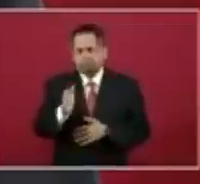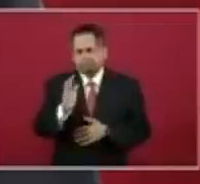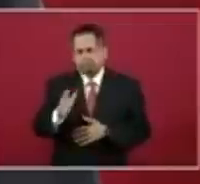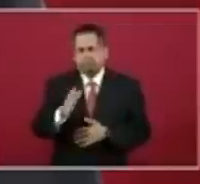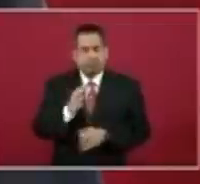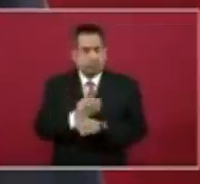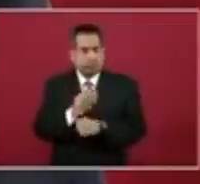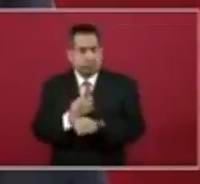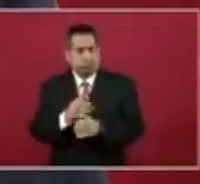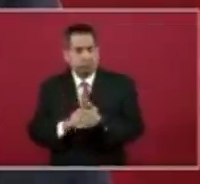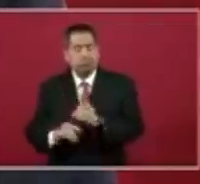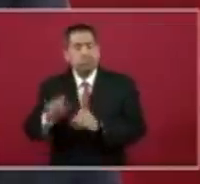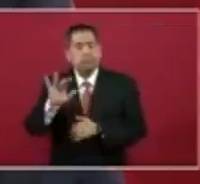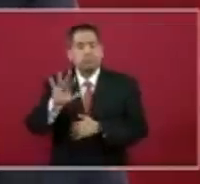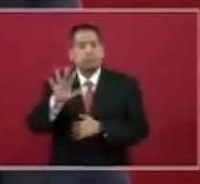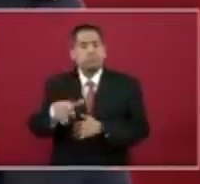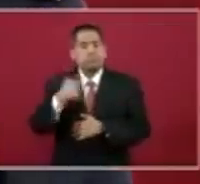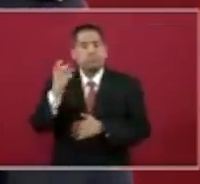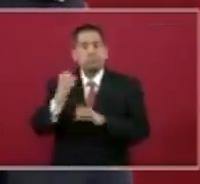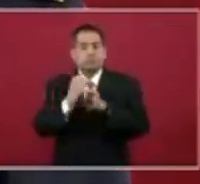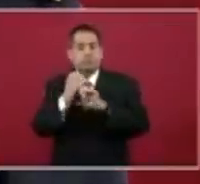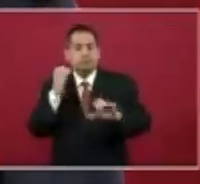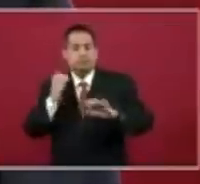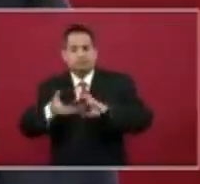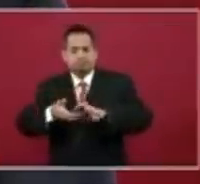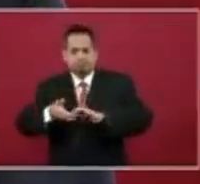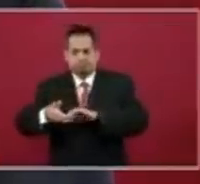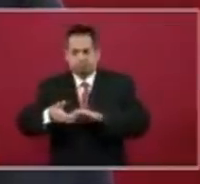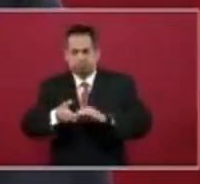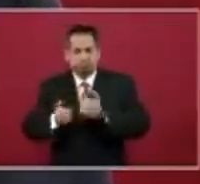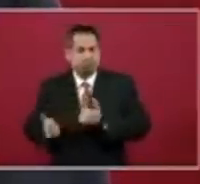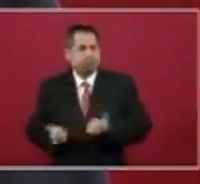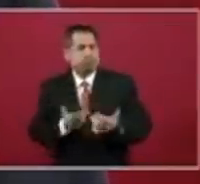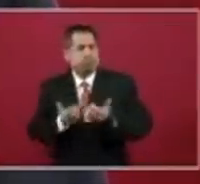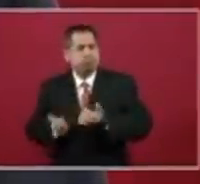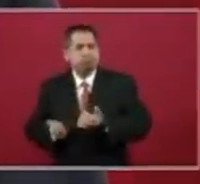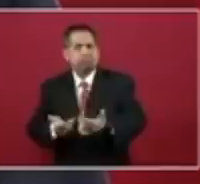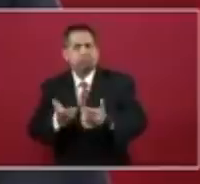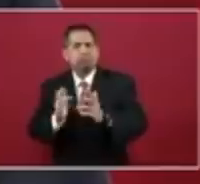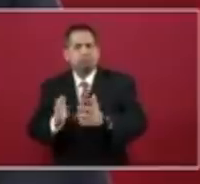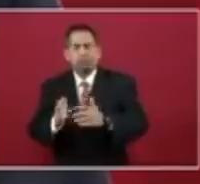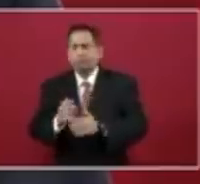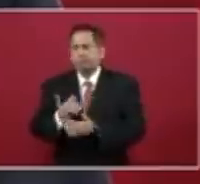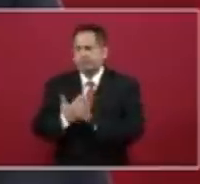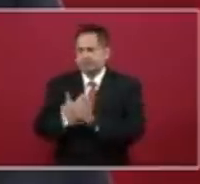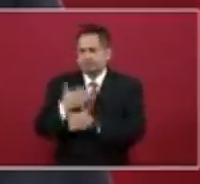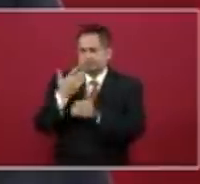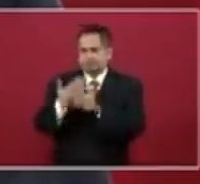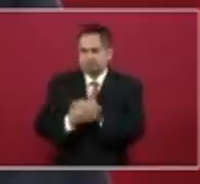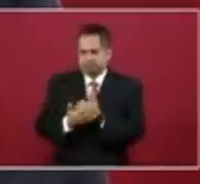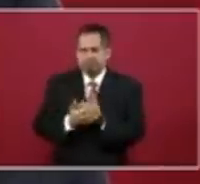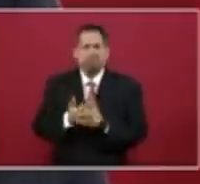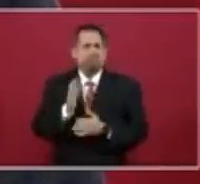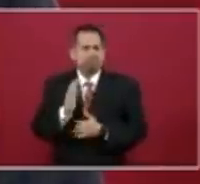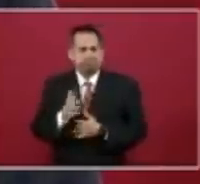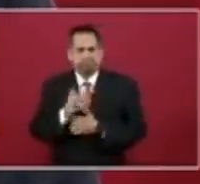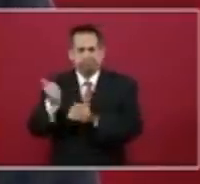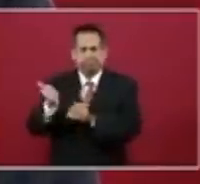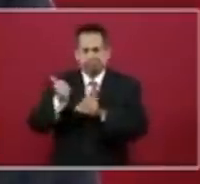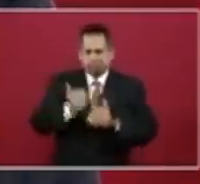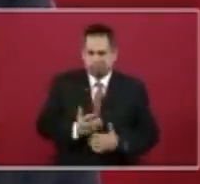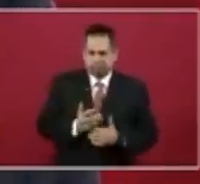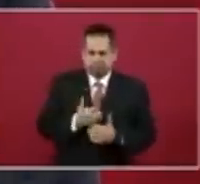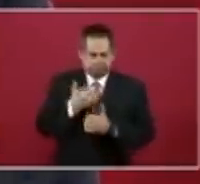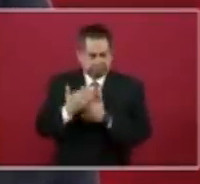58 pipas operando y en espera ya de las próximas que